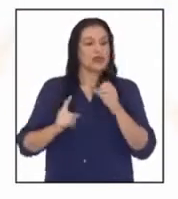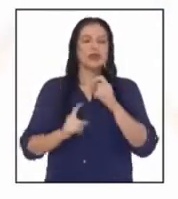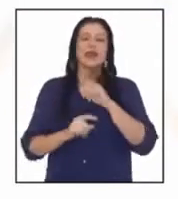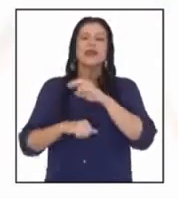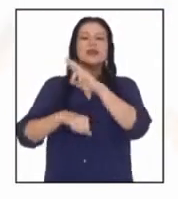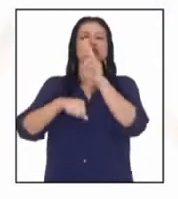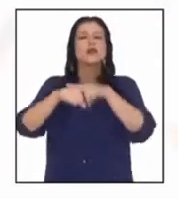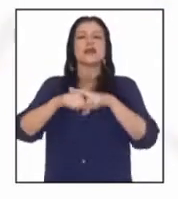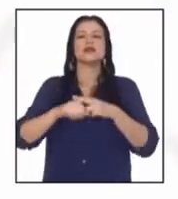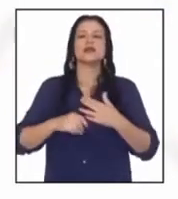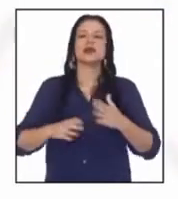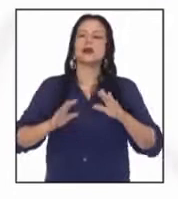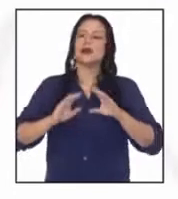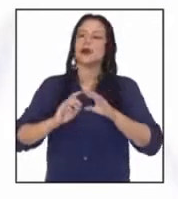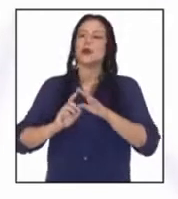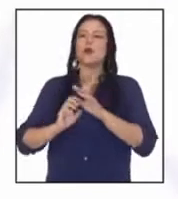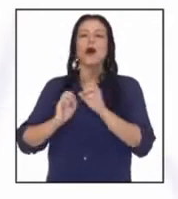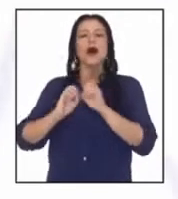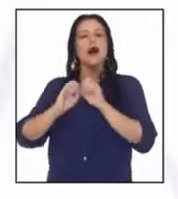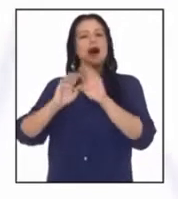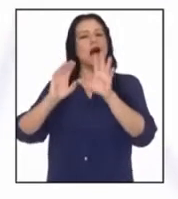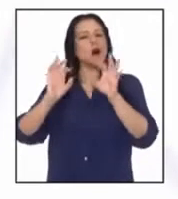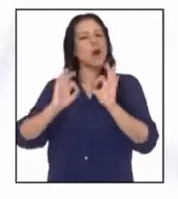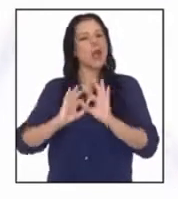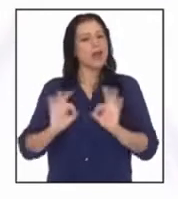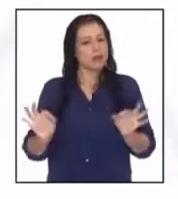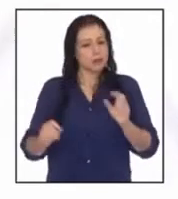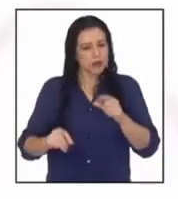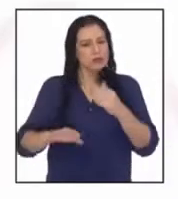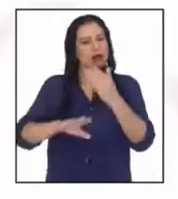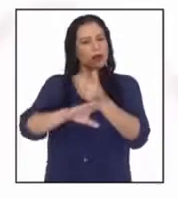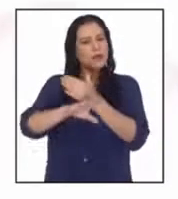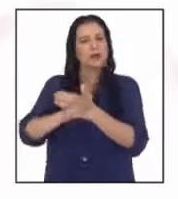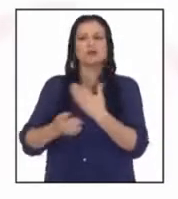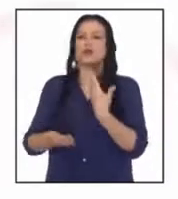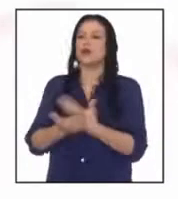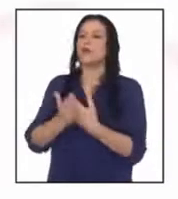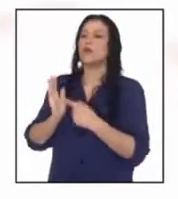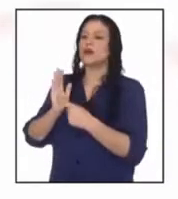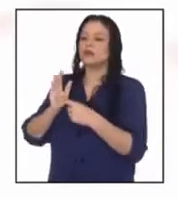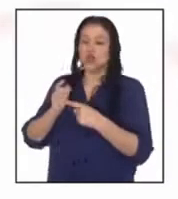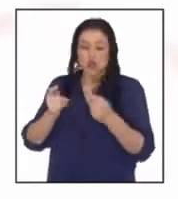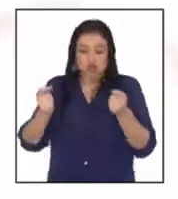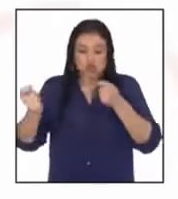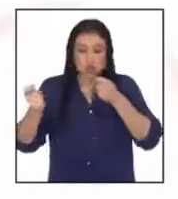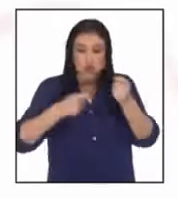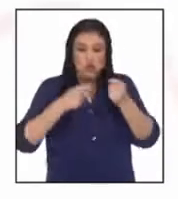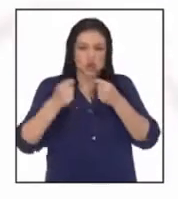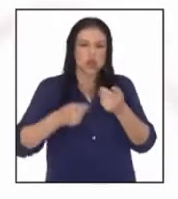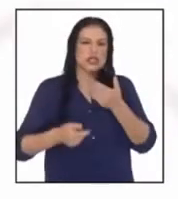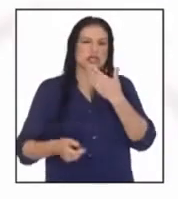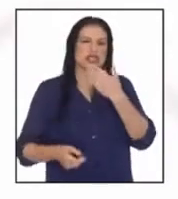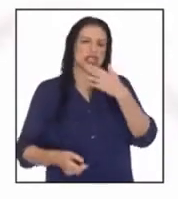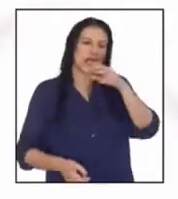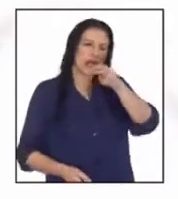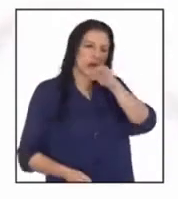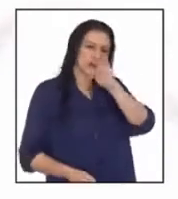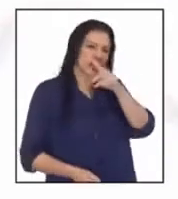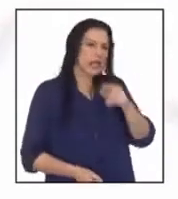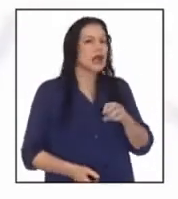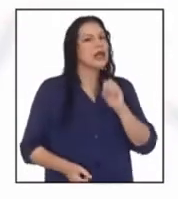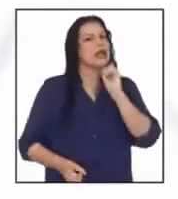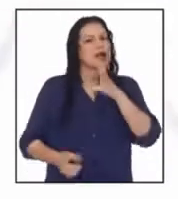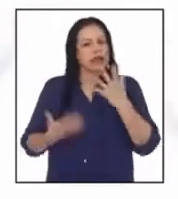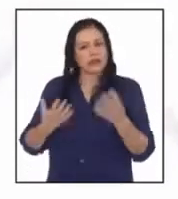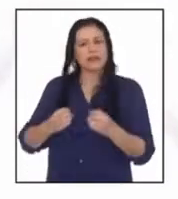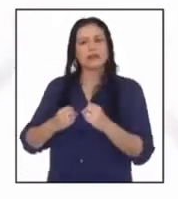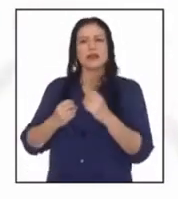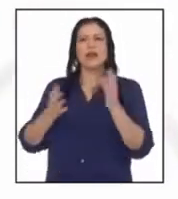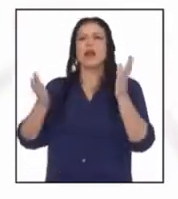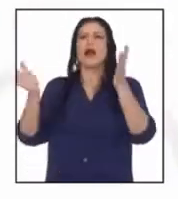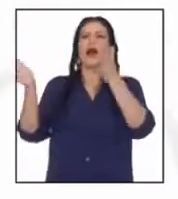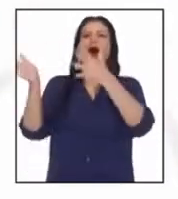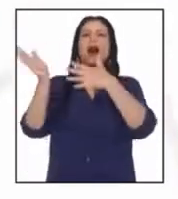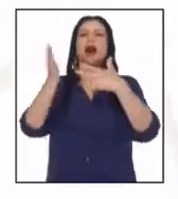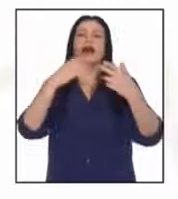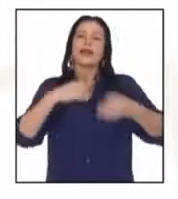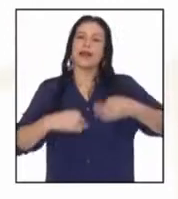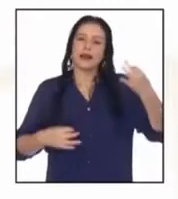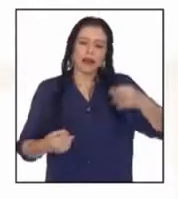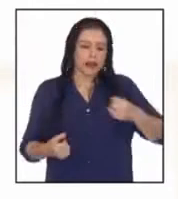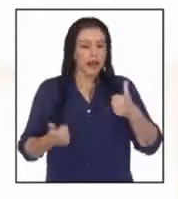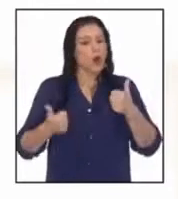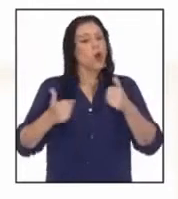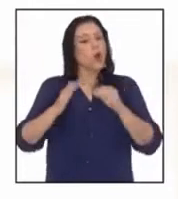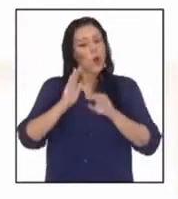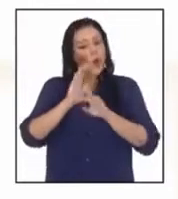respiro y es evidente la mejora. Esto lo demuestran las mediciones realizadas por el MINAM, que indican que la calidad de aire en Lima alcanzó